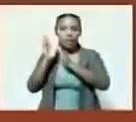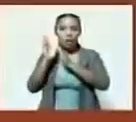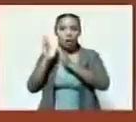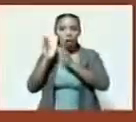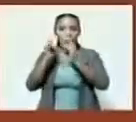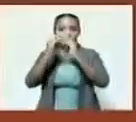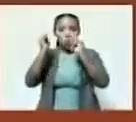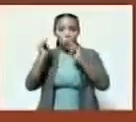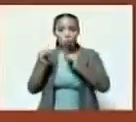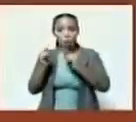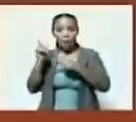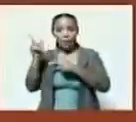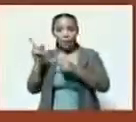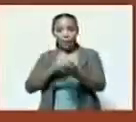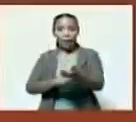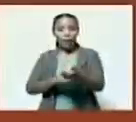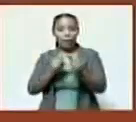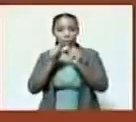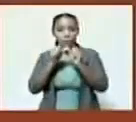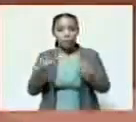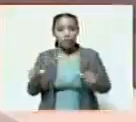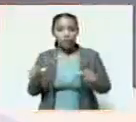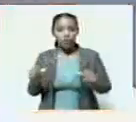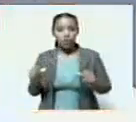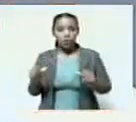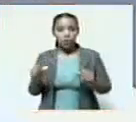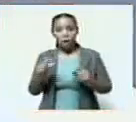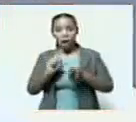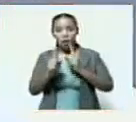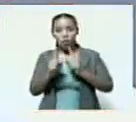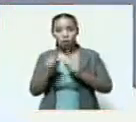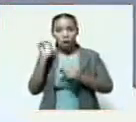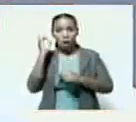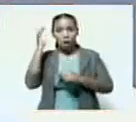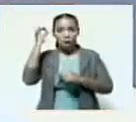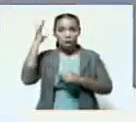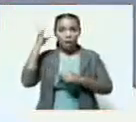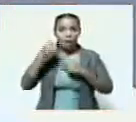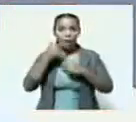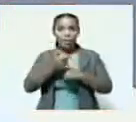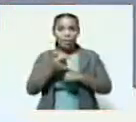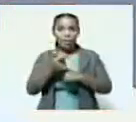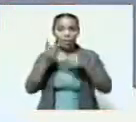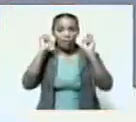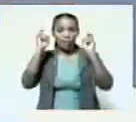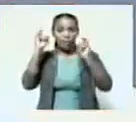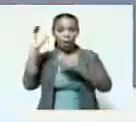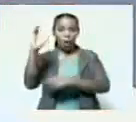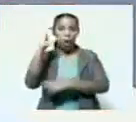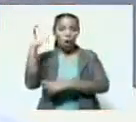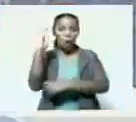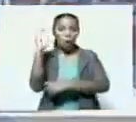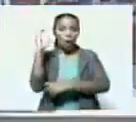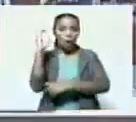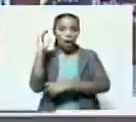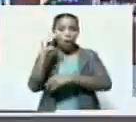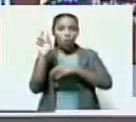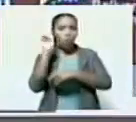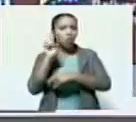improvisadas, de estas de carácter permanente, cambuches, como se le dice en términos colombianos, utilizados